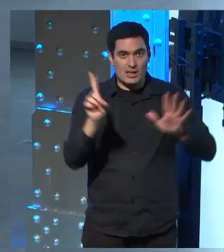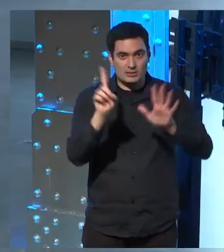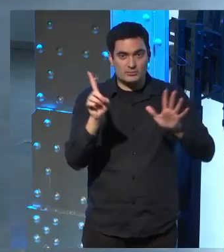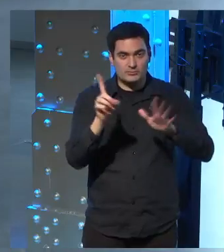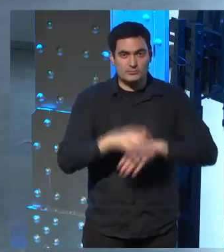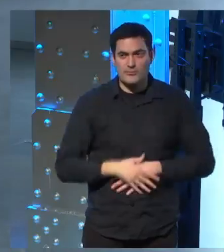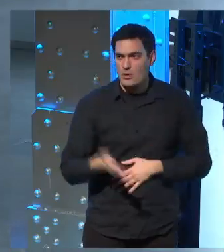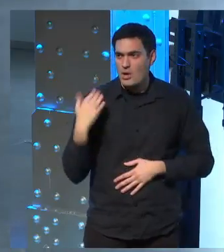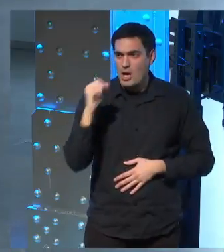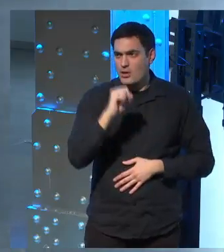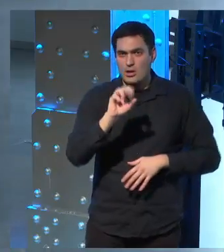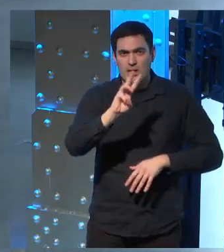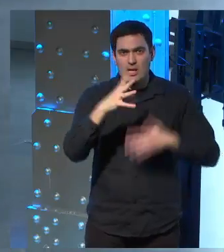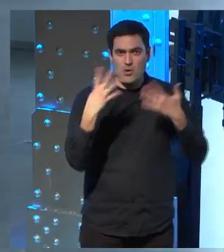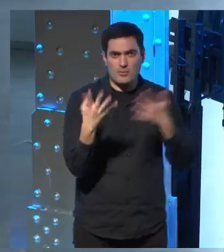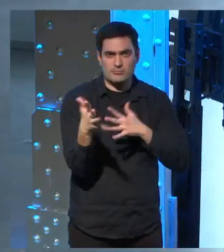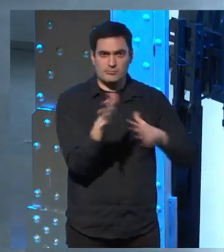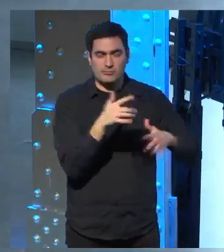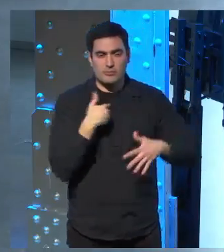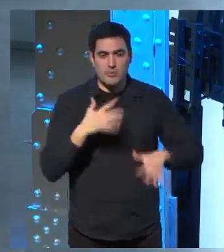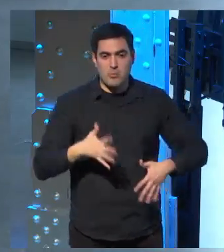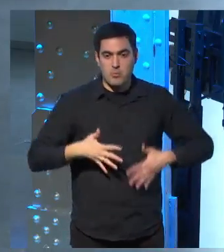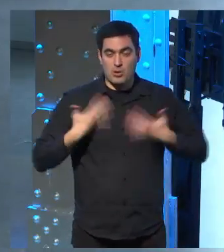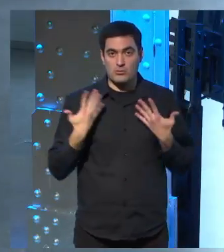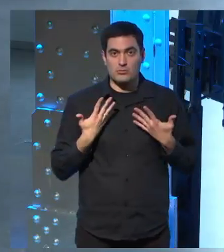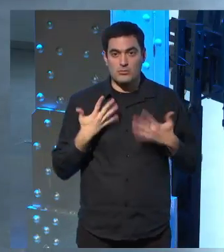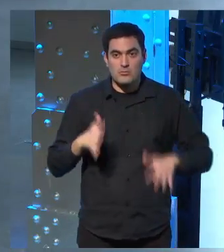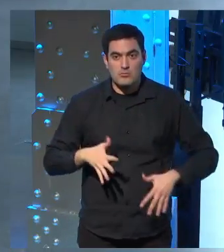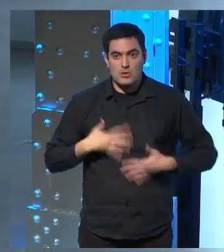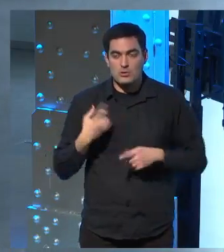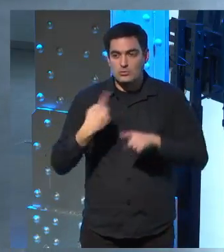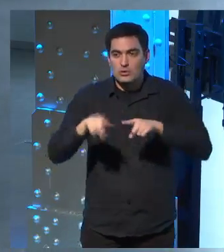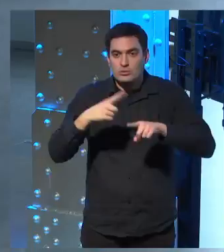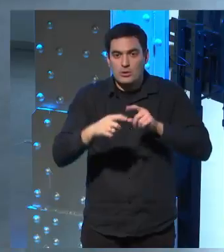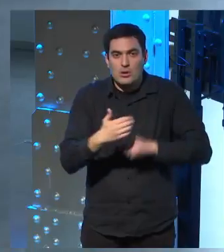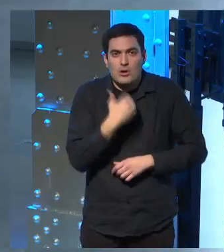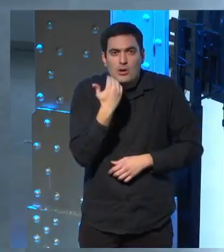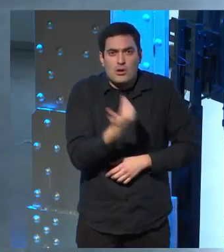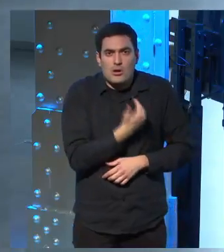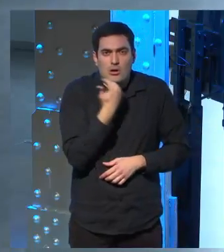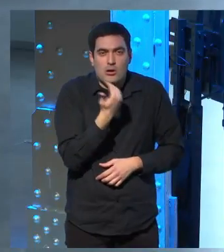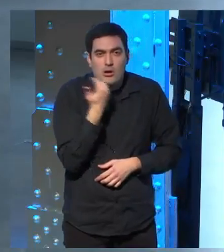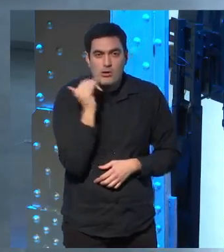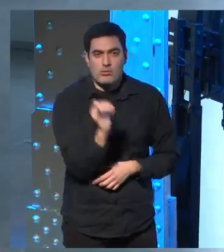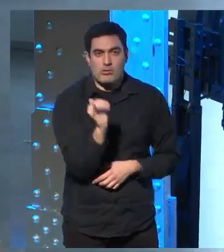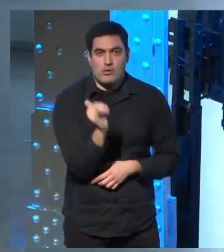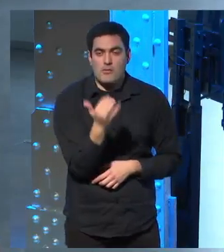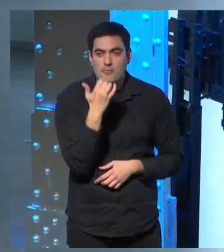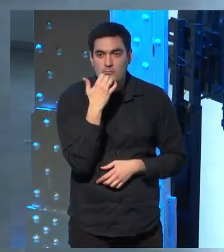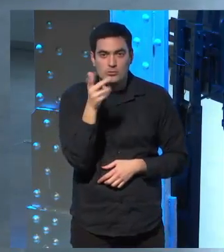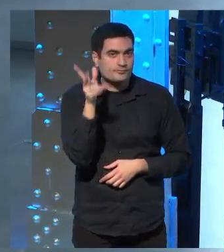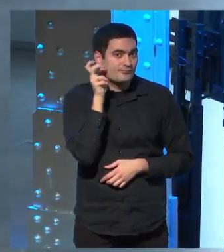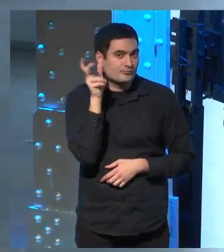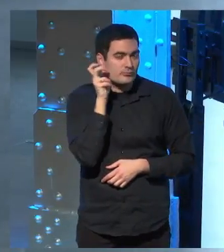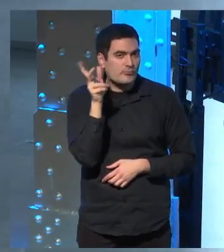creo que es del año 39 o así, ¿no? Y de pronto tiene esa cosa fulgurante, ¿no? Cuando tú